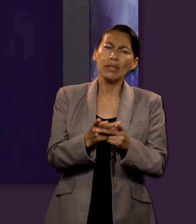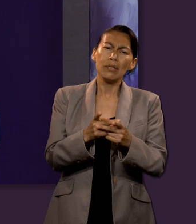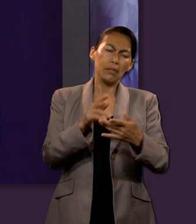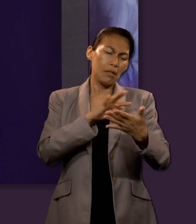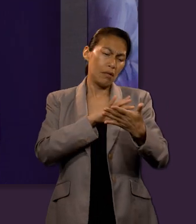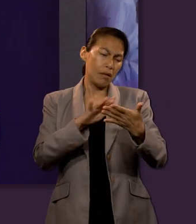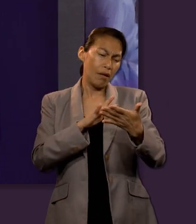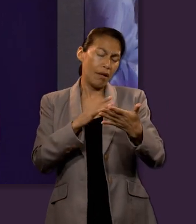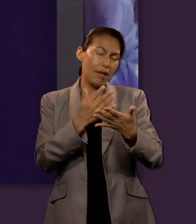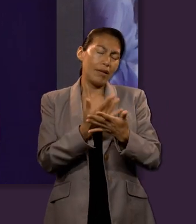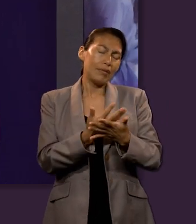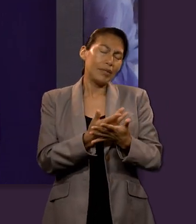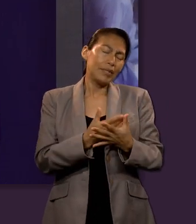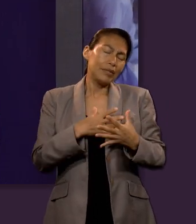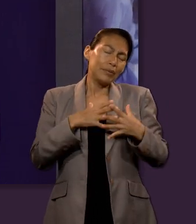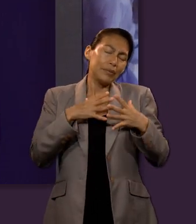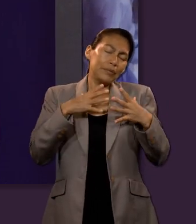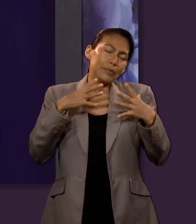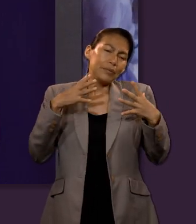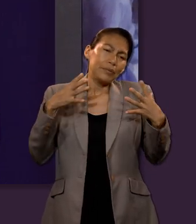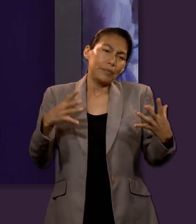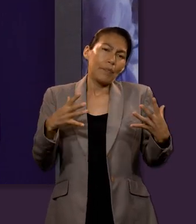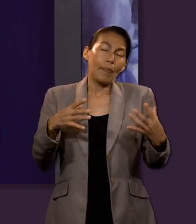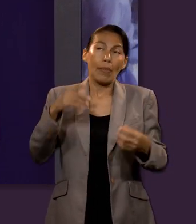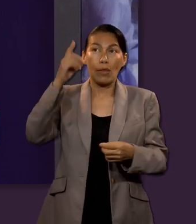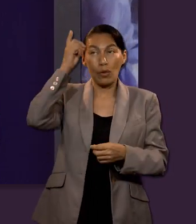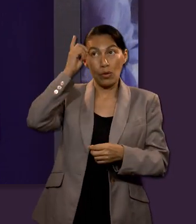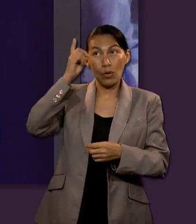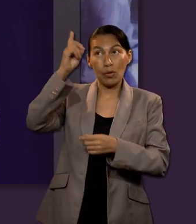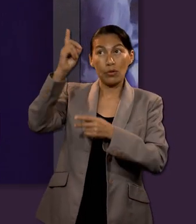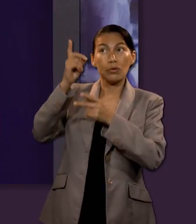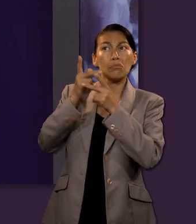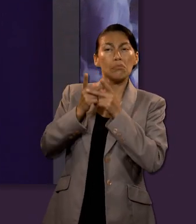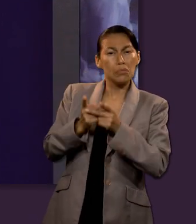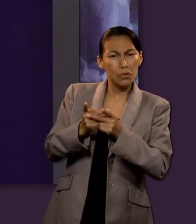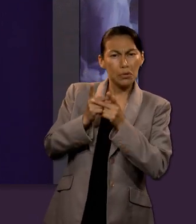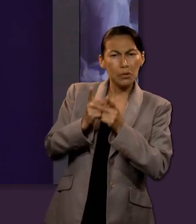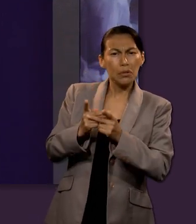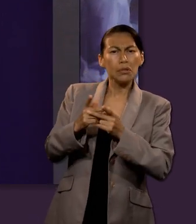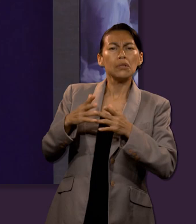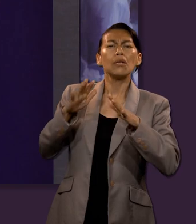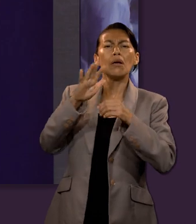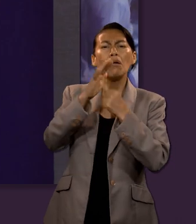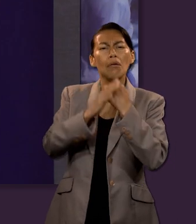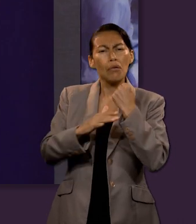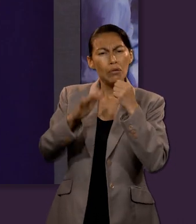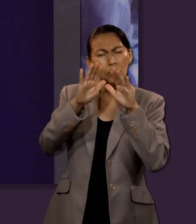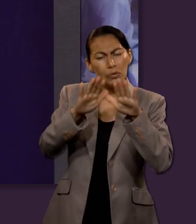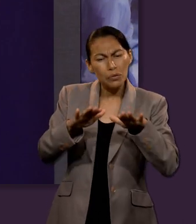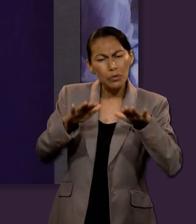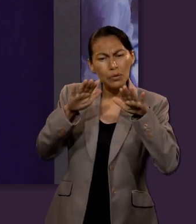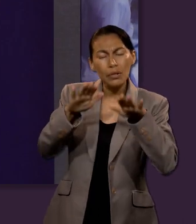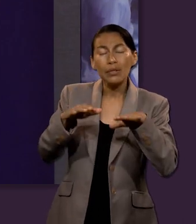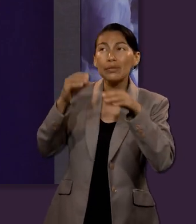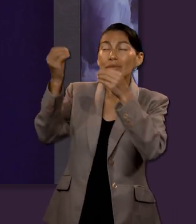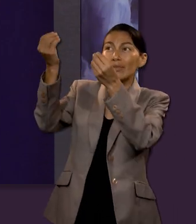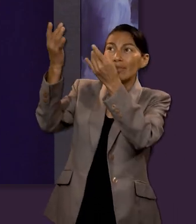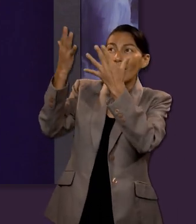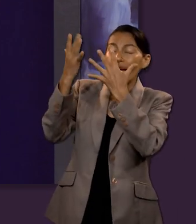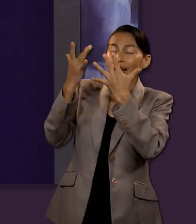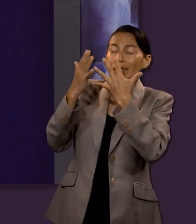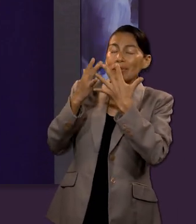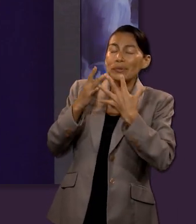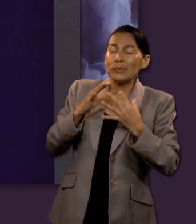escrituras tengamos esperanza pero el dios de la paciencia y de la consolación os dé entre vosotros una misma